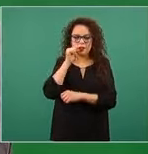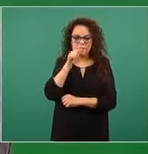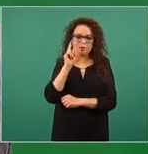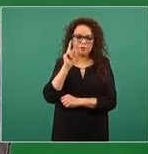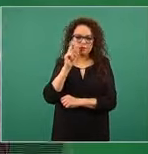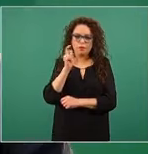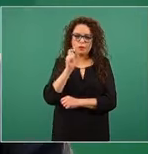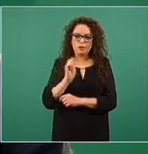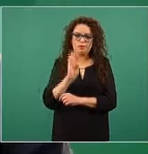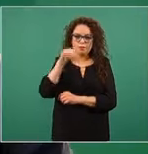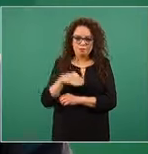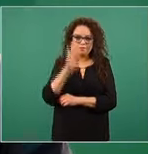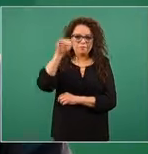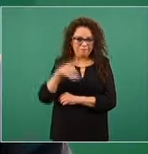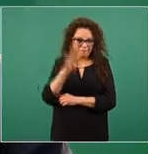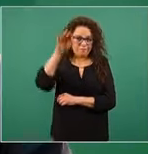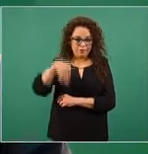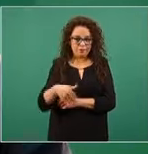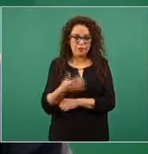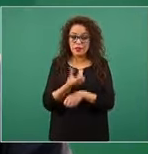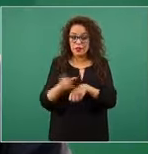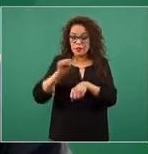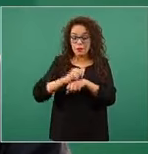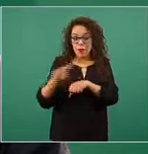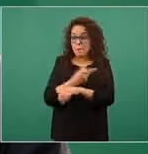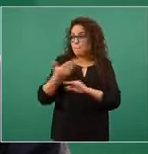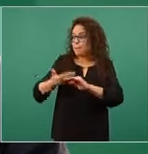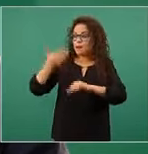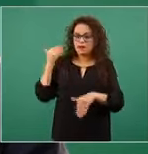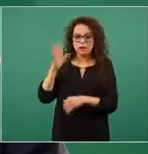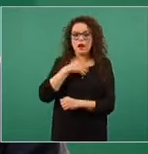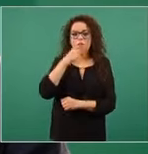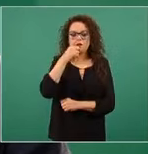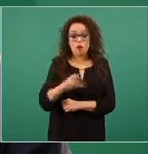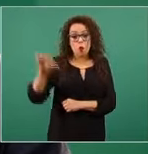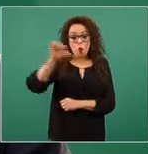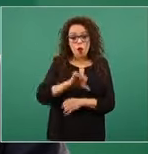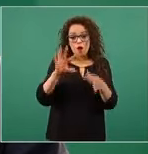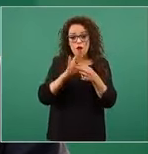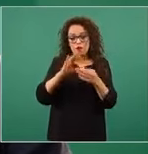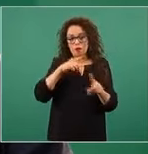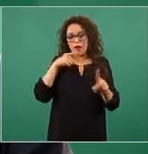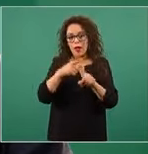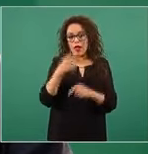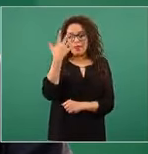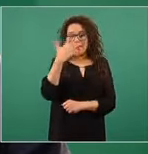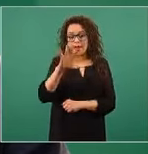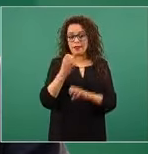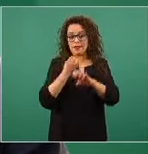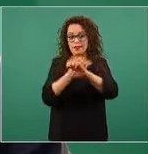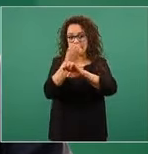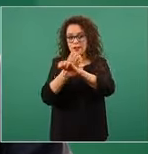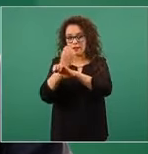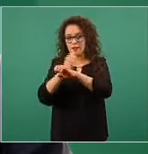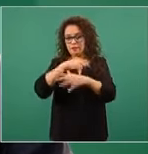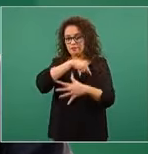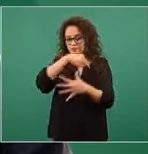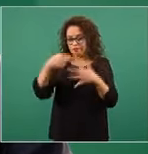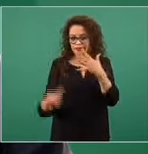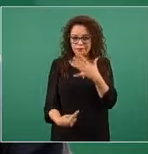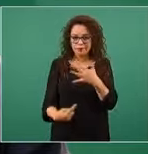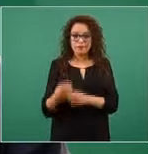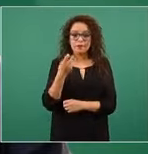llamado desde la semana antepasada. Hoy vamos a destacar 10 entidades federativas, 10 estados donde la